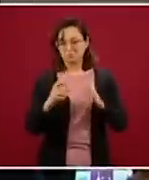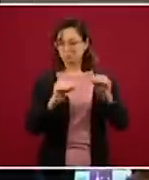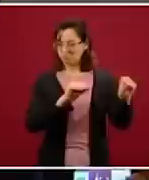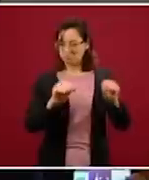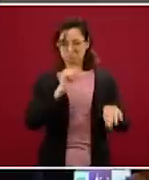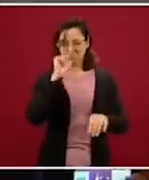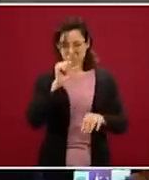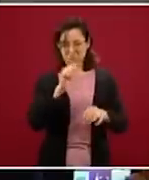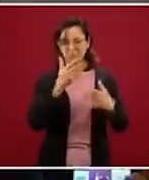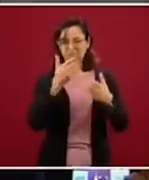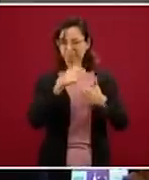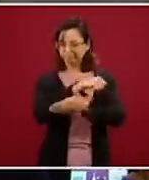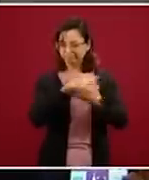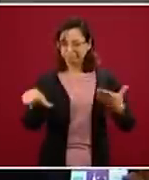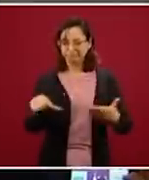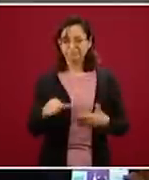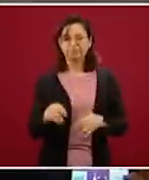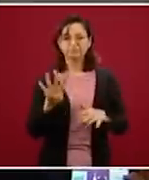es